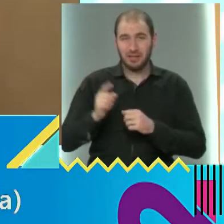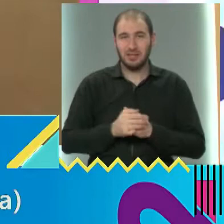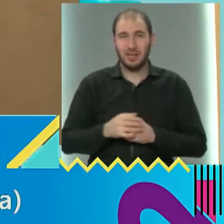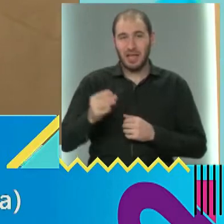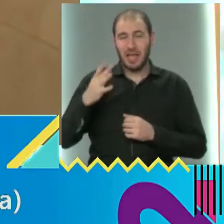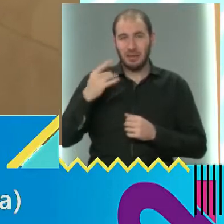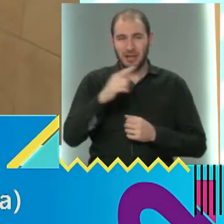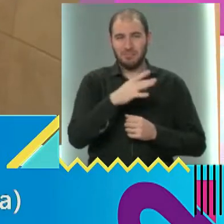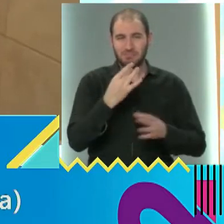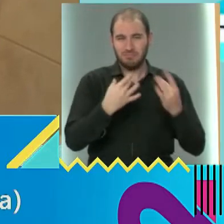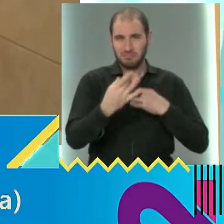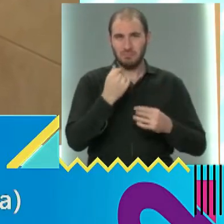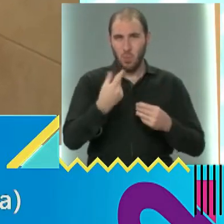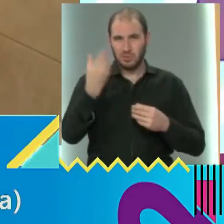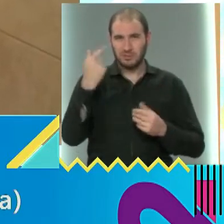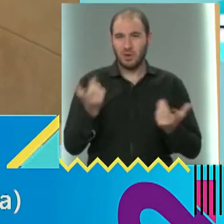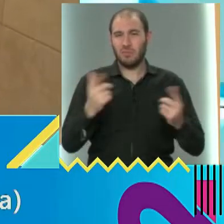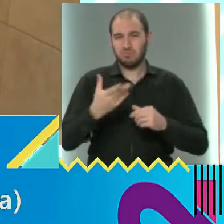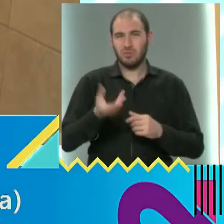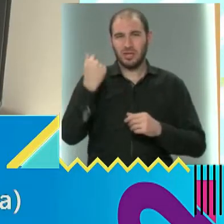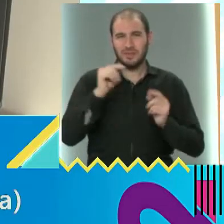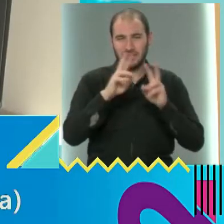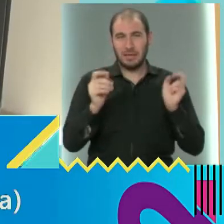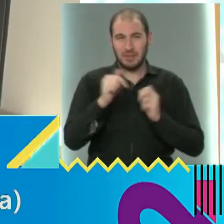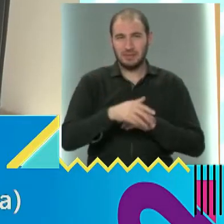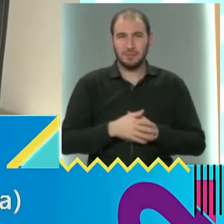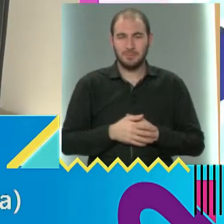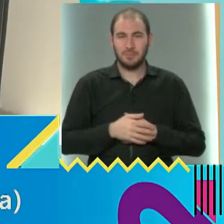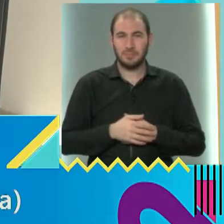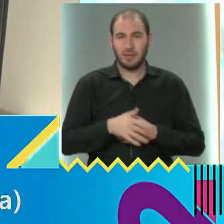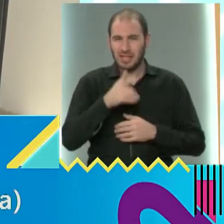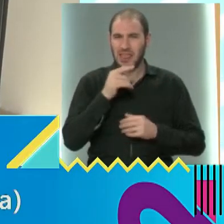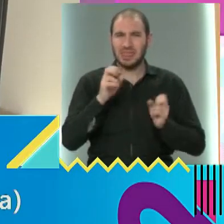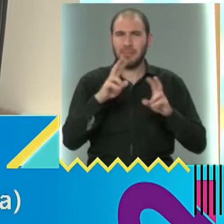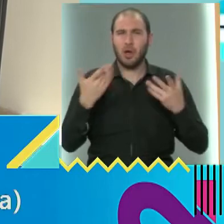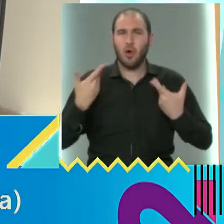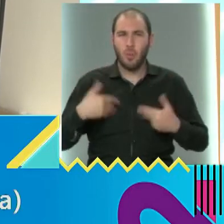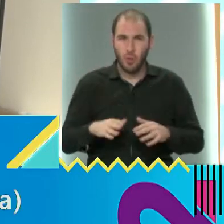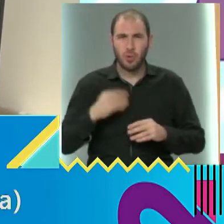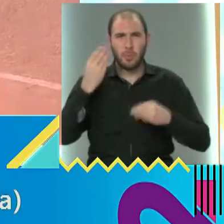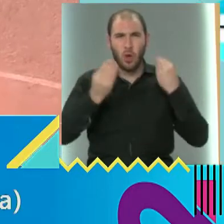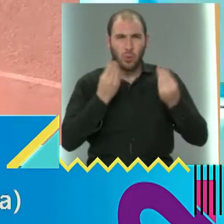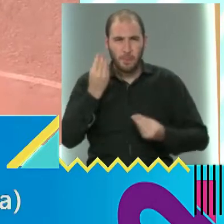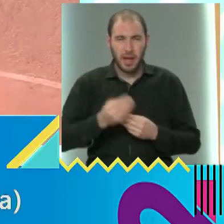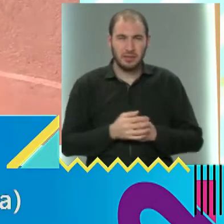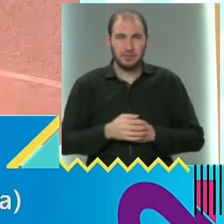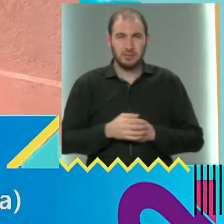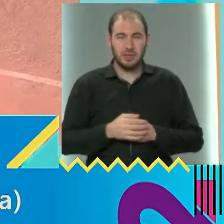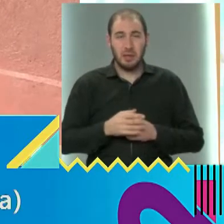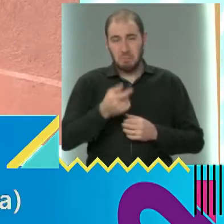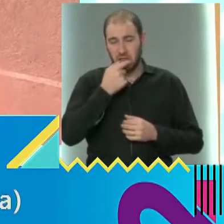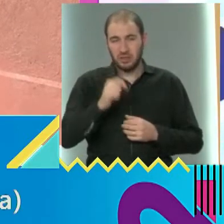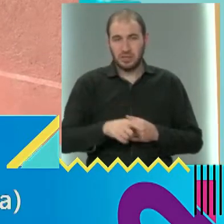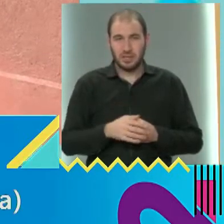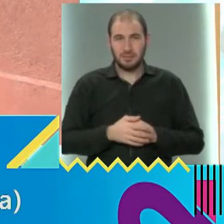invitado Raúl muchas veces y nos hemos reunido muchas veces por este tema. Creo que son temas comunes y de preocupación, sobre todo para Mendoza,